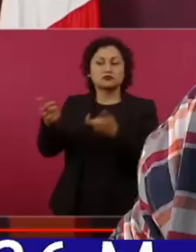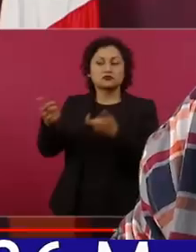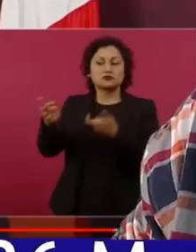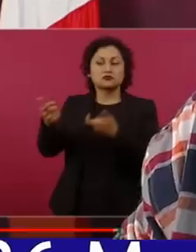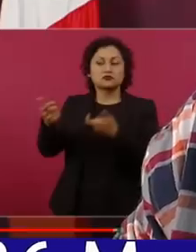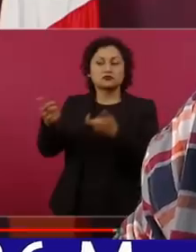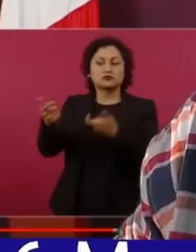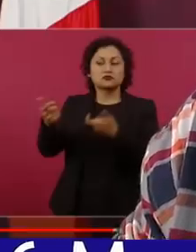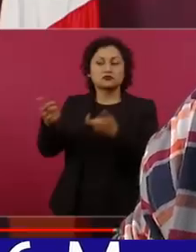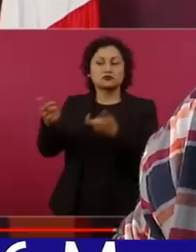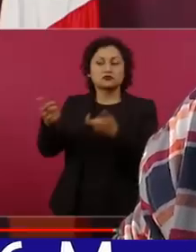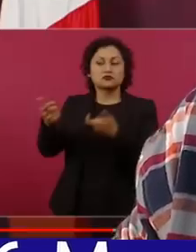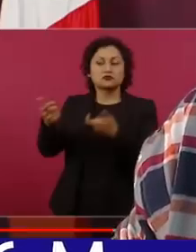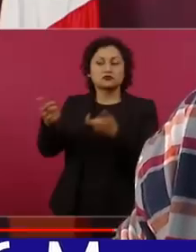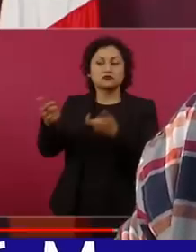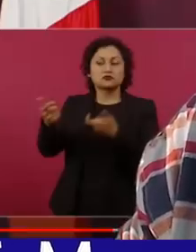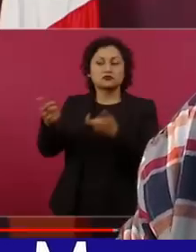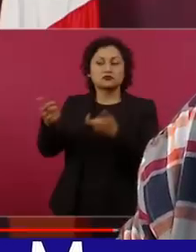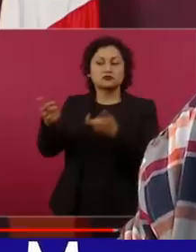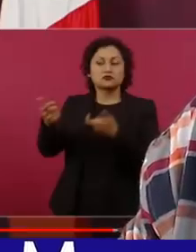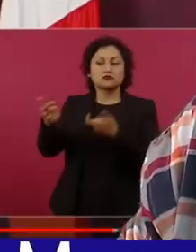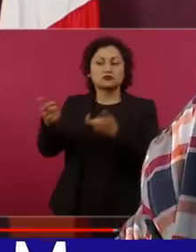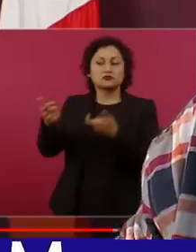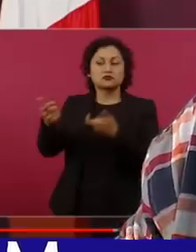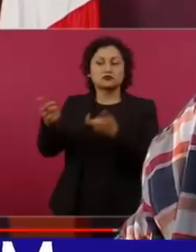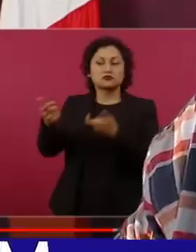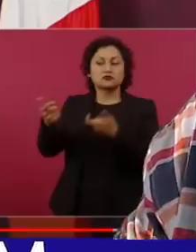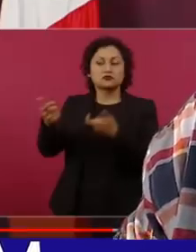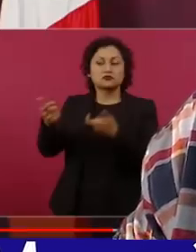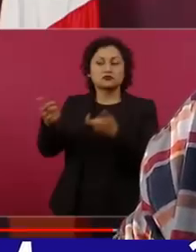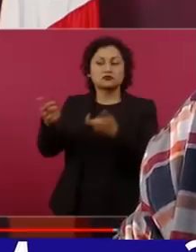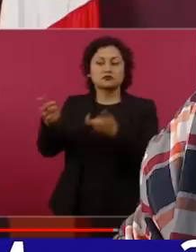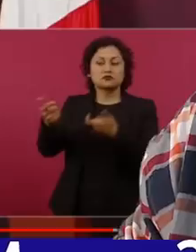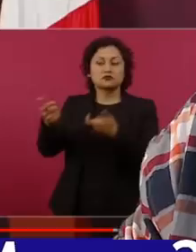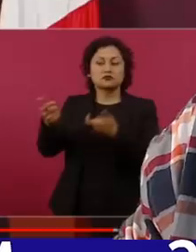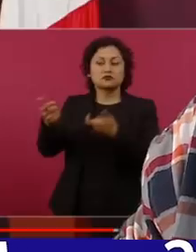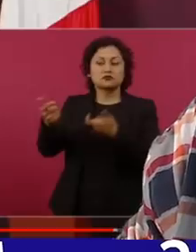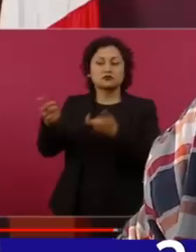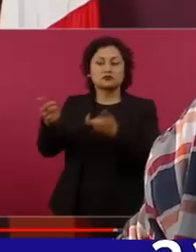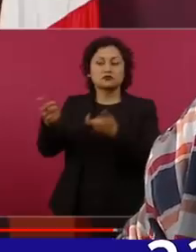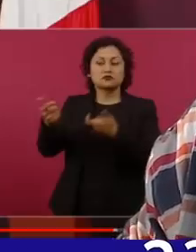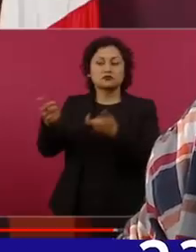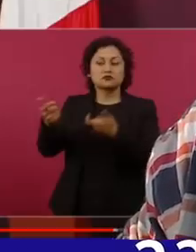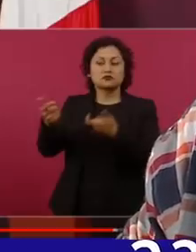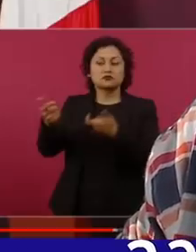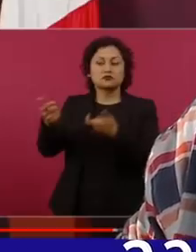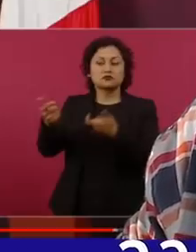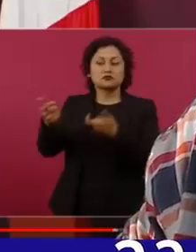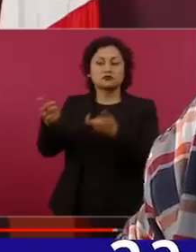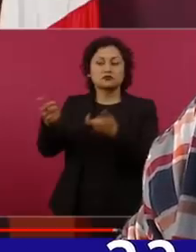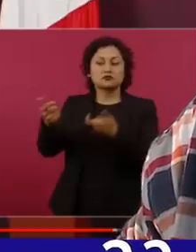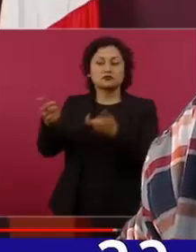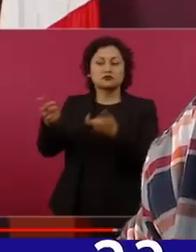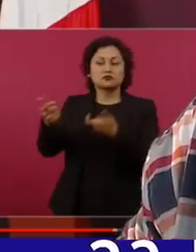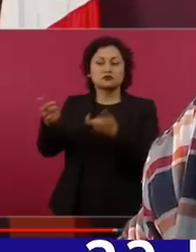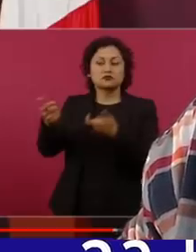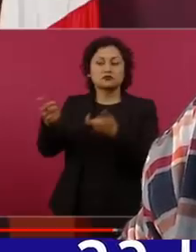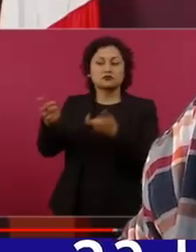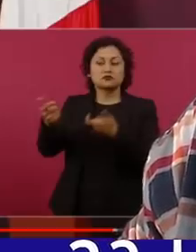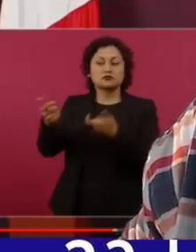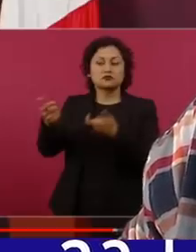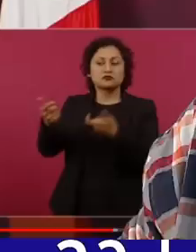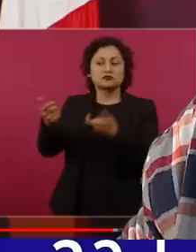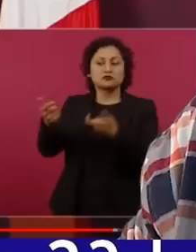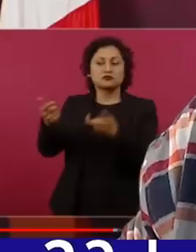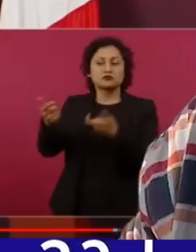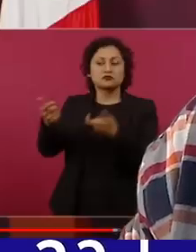en general, ¿no? Claro, a la larga sí afecta, pero de primera instancia, ¿a quién le afecta? Al peruano de a pie, al mexicano de a